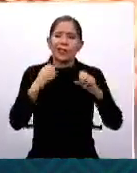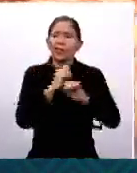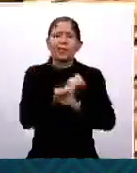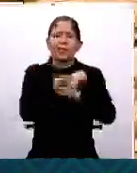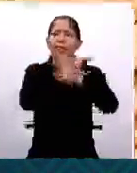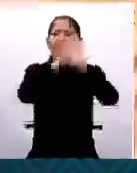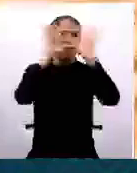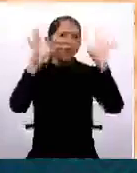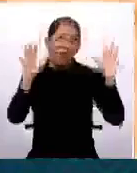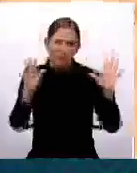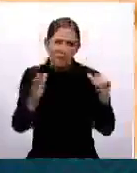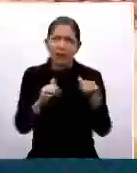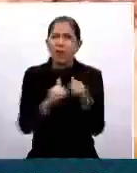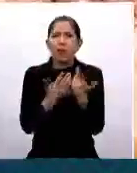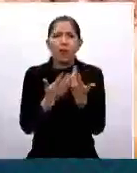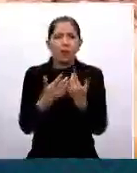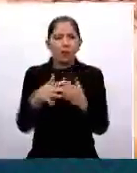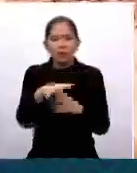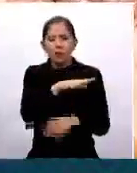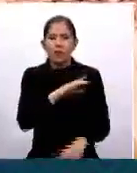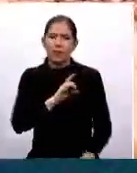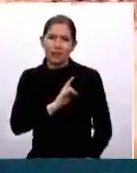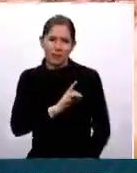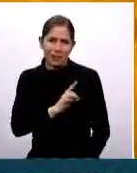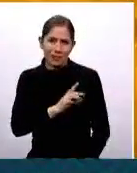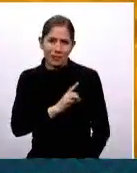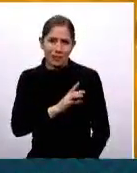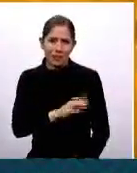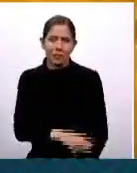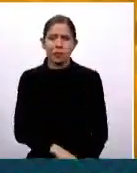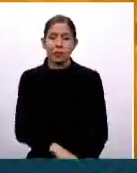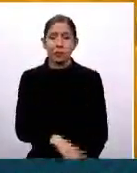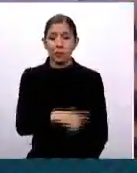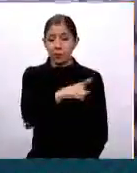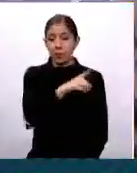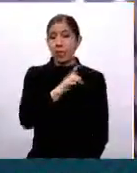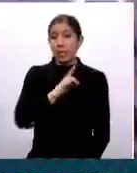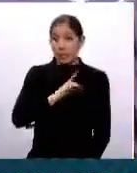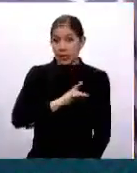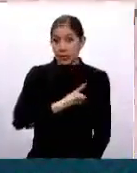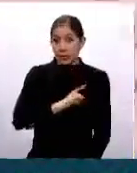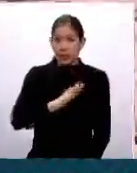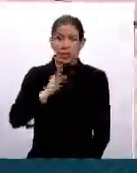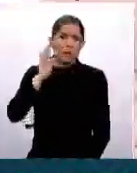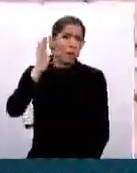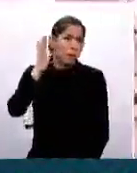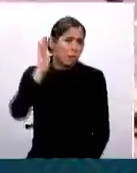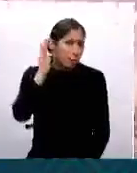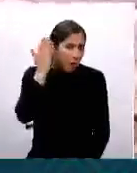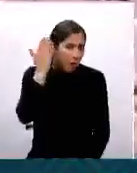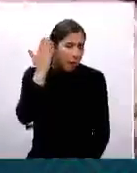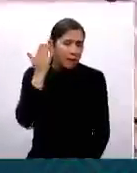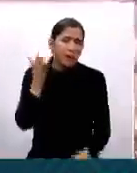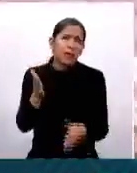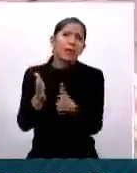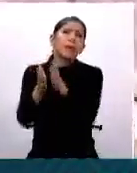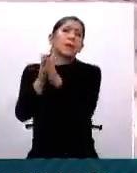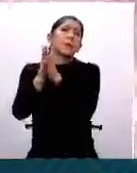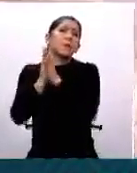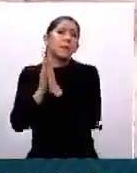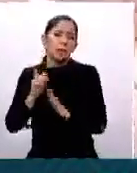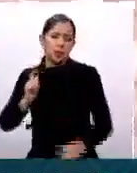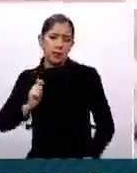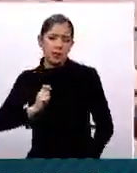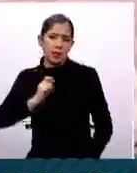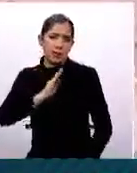hipotético de las reivindicaciones de Chile. El Estado demandante parece solicitar a la Corte